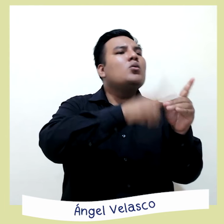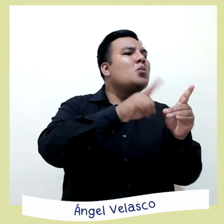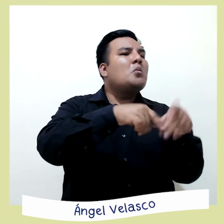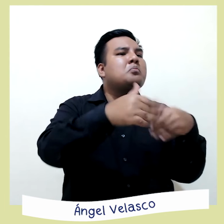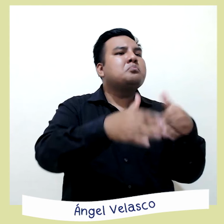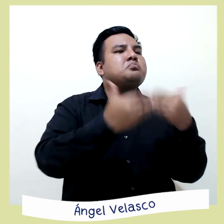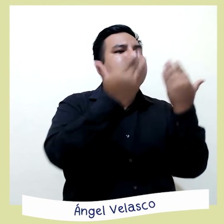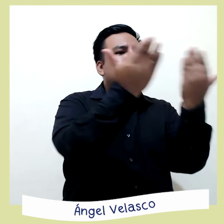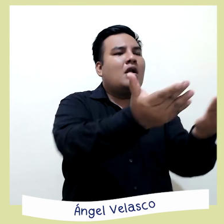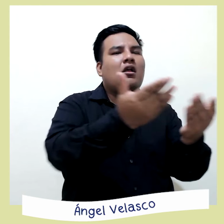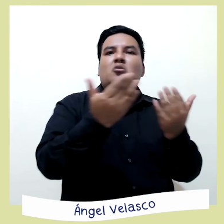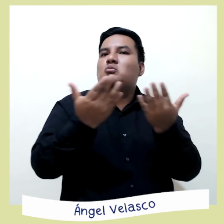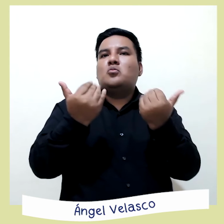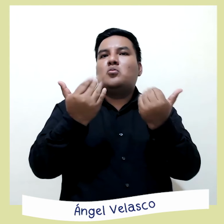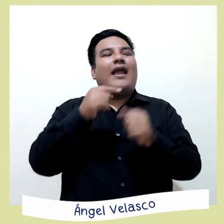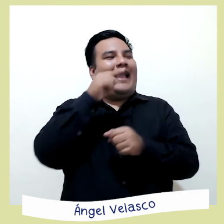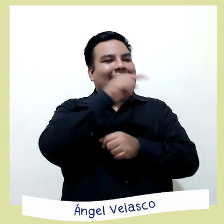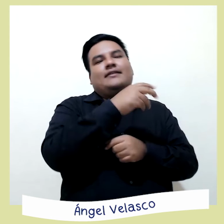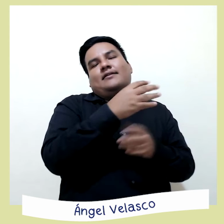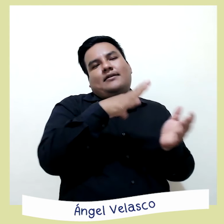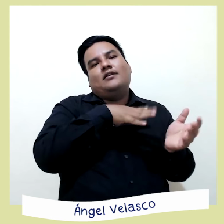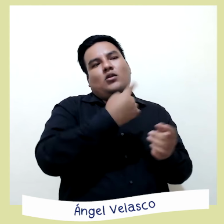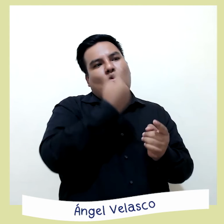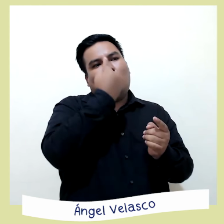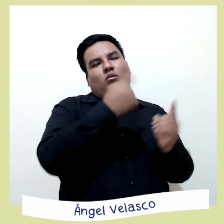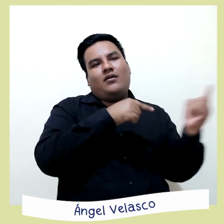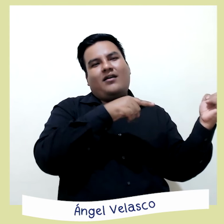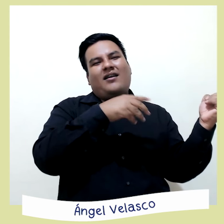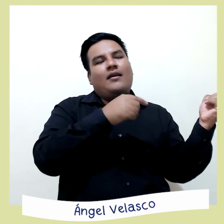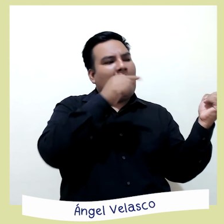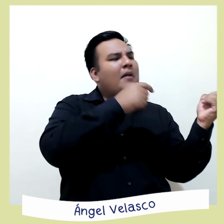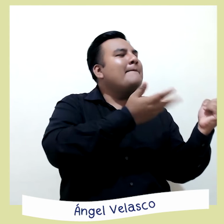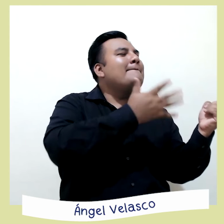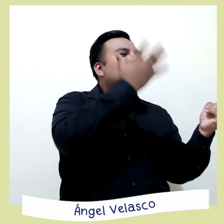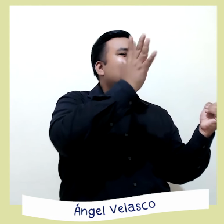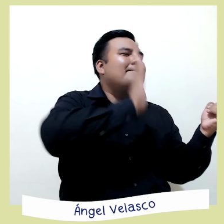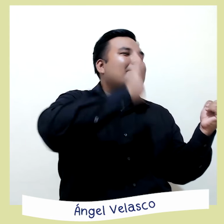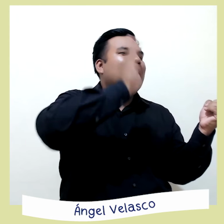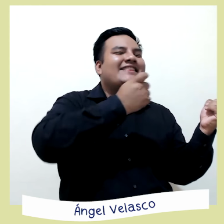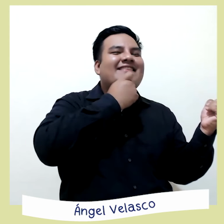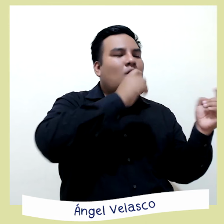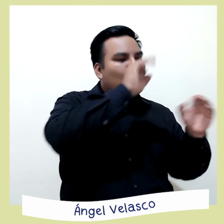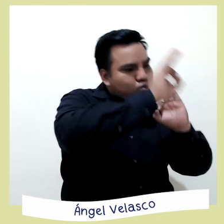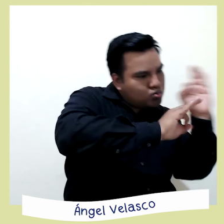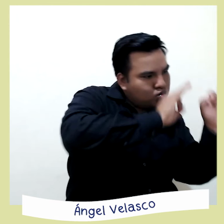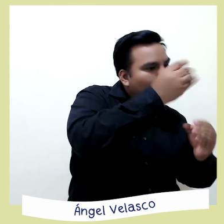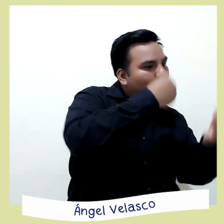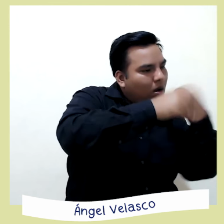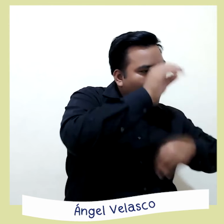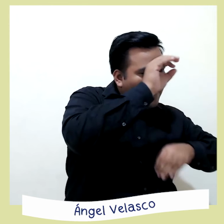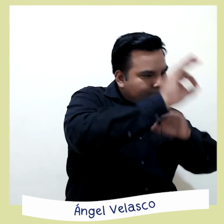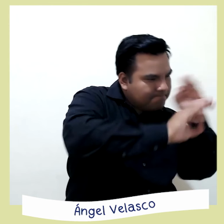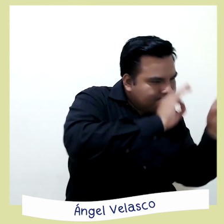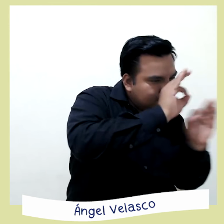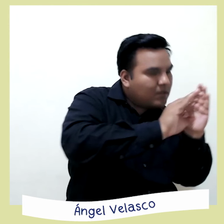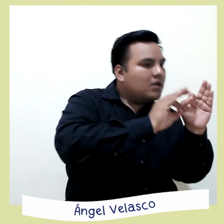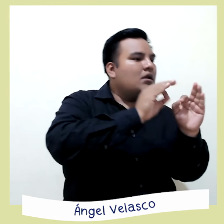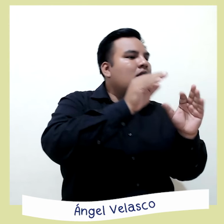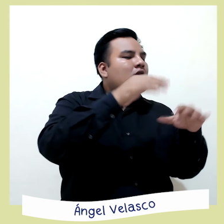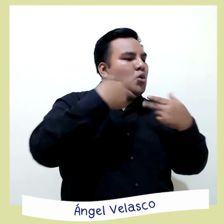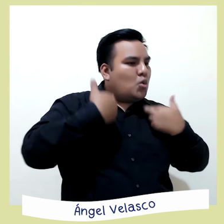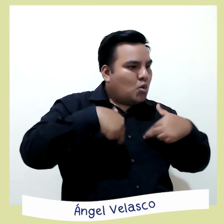para atenderlos de una manera adecuada. Existe Atlampa y es un lugar maravilloso porque los atienden como si fueran